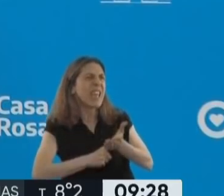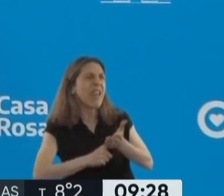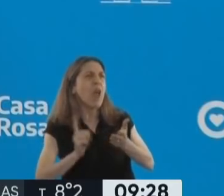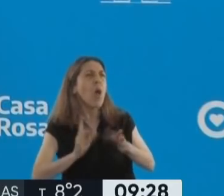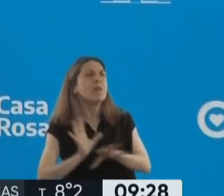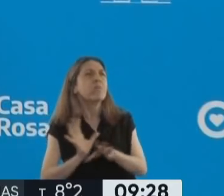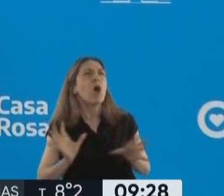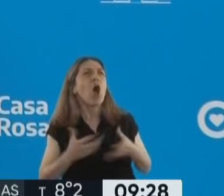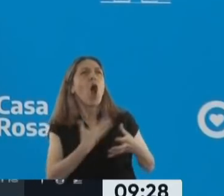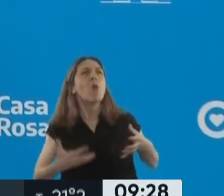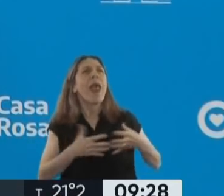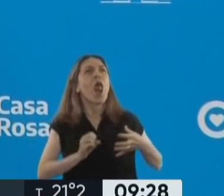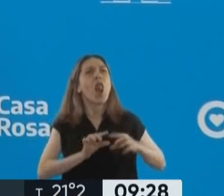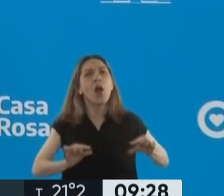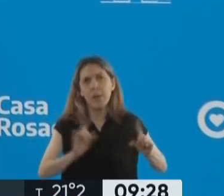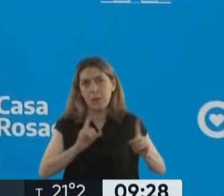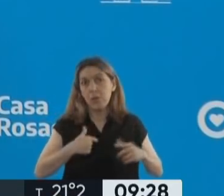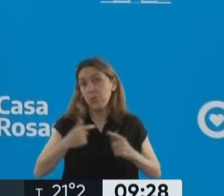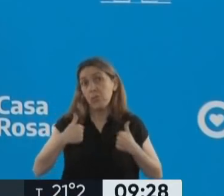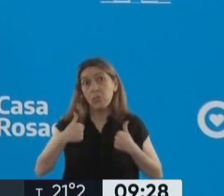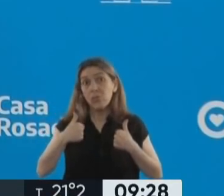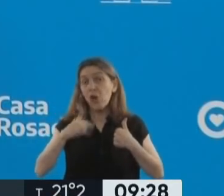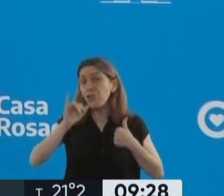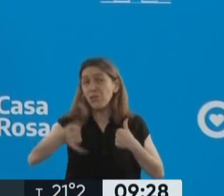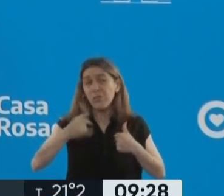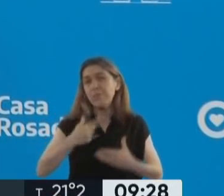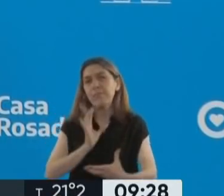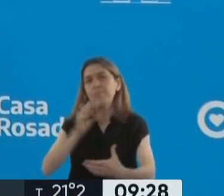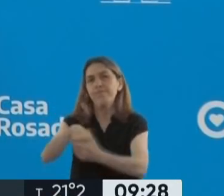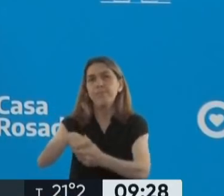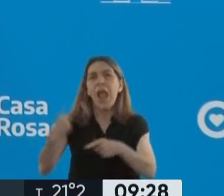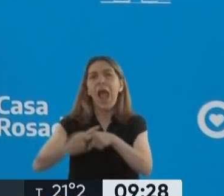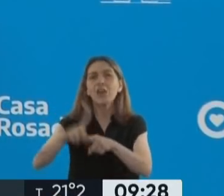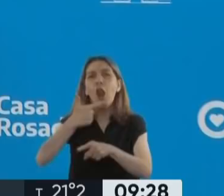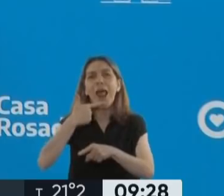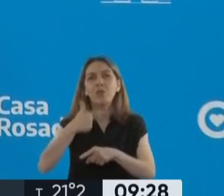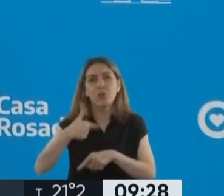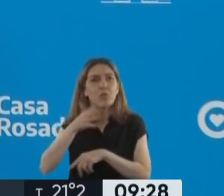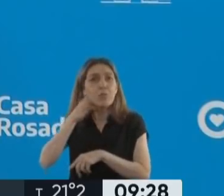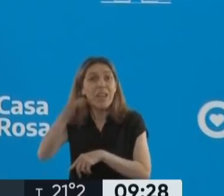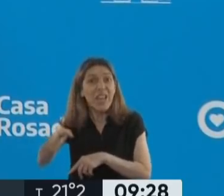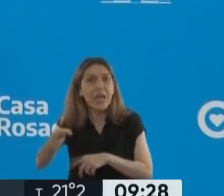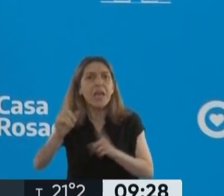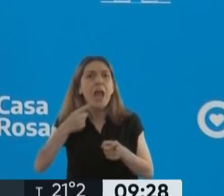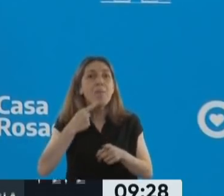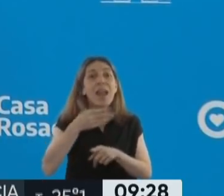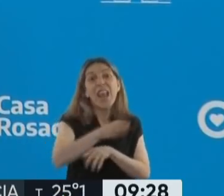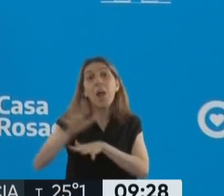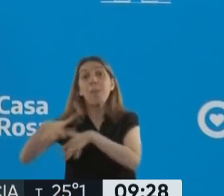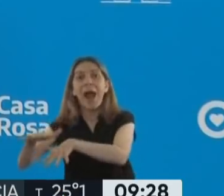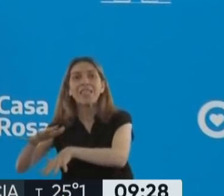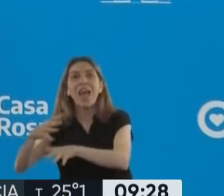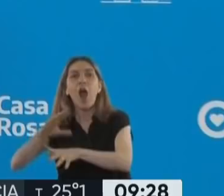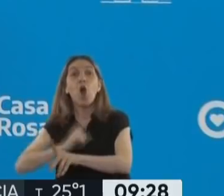nombre u de otro nombre. Yo voy a hacer lo posible por estar en el acto de Lanús y en la Marcha del Orgullo,